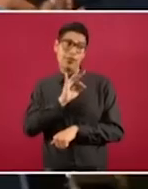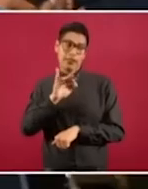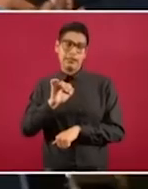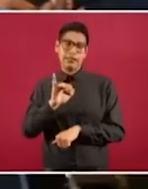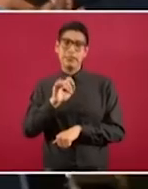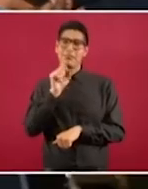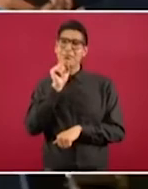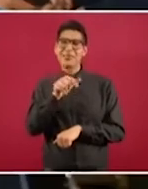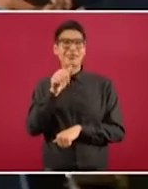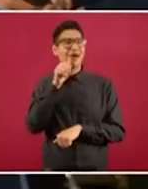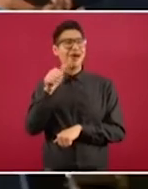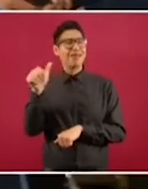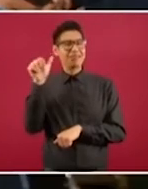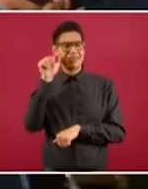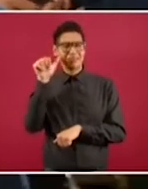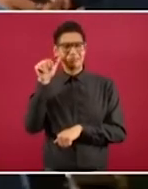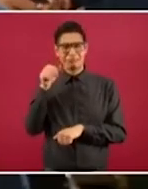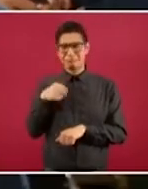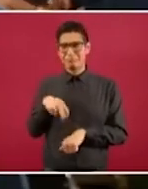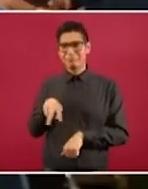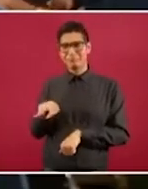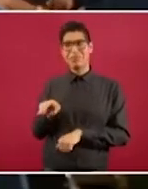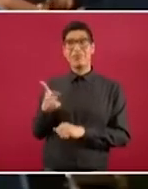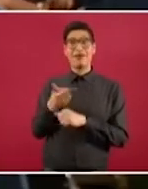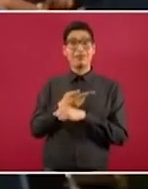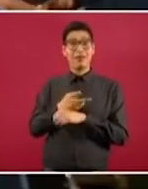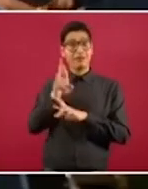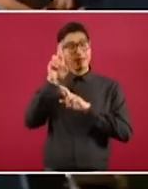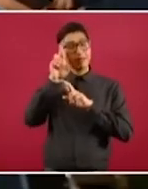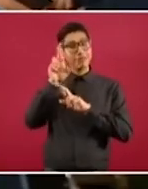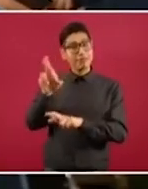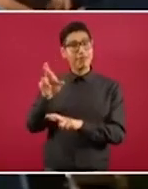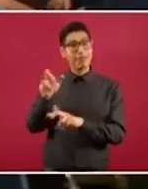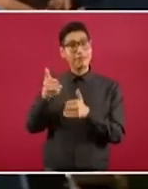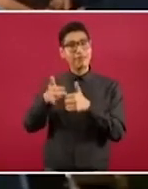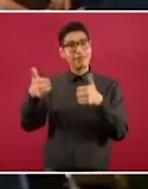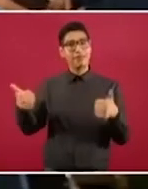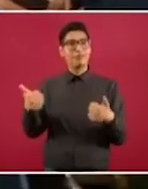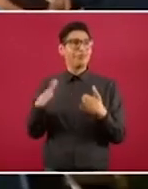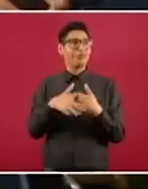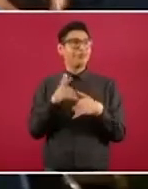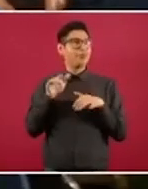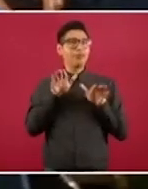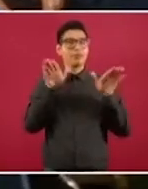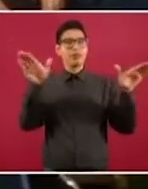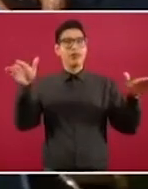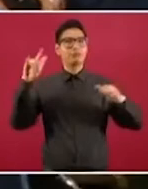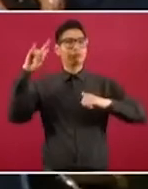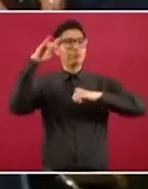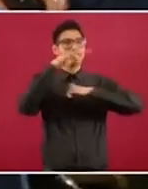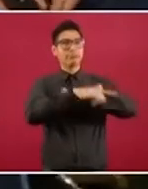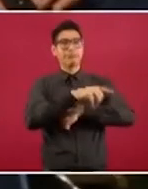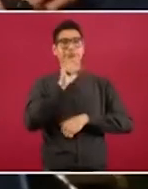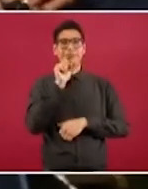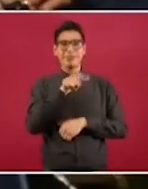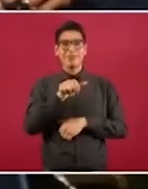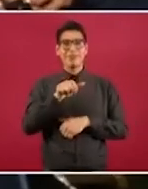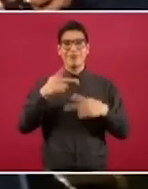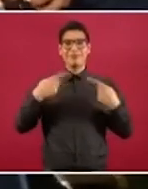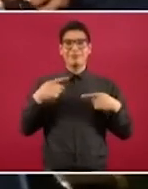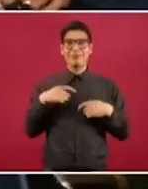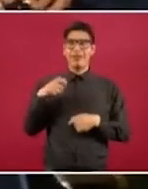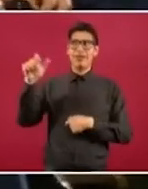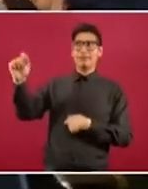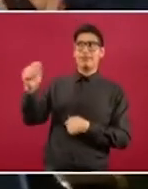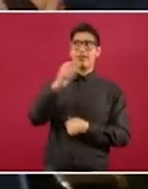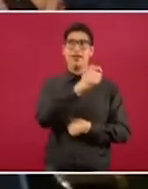se le veía pues que no respetaba justamente estas medidas de sana distancia al estar en el aeropuerto, tomándose selfies con la gente e incluso no se dejó